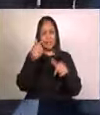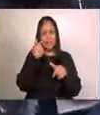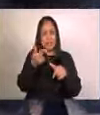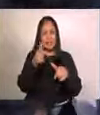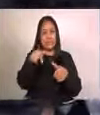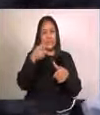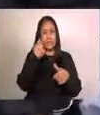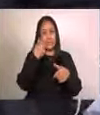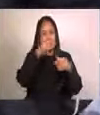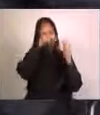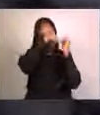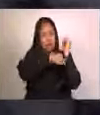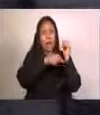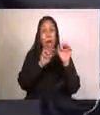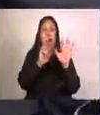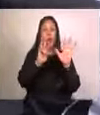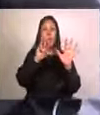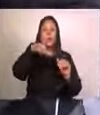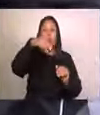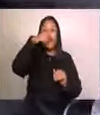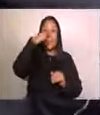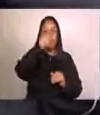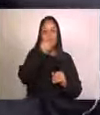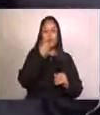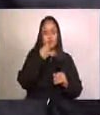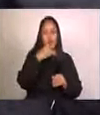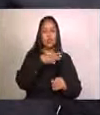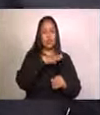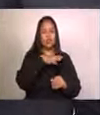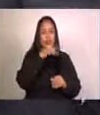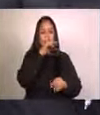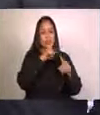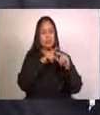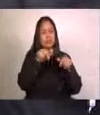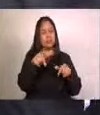8 metros. Cuidado, cuidado ahí. Ya, ya, como para tirar tilapia.